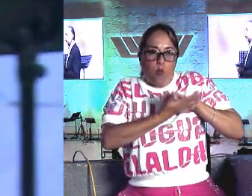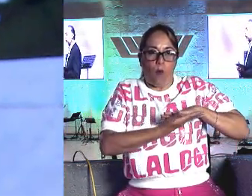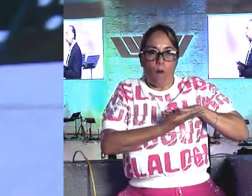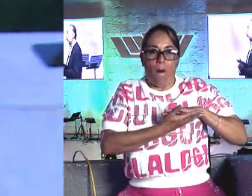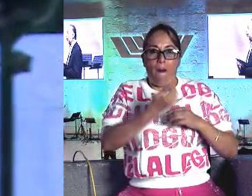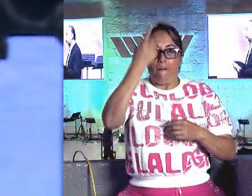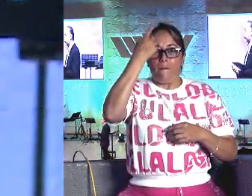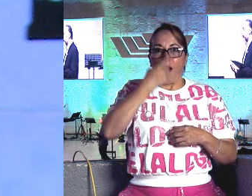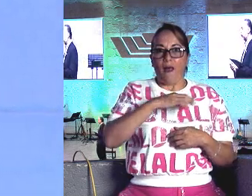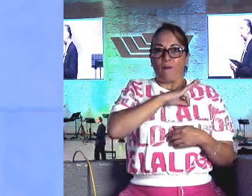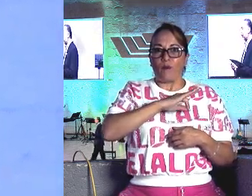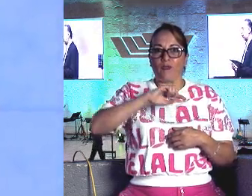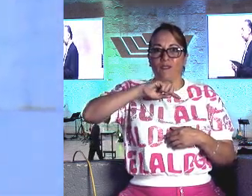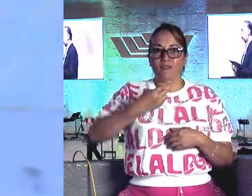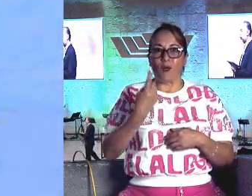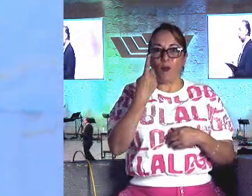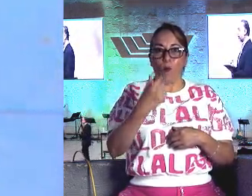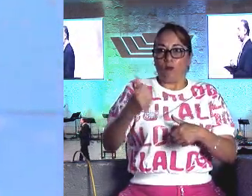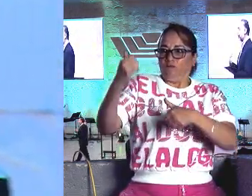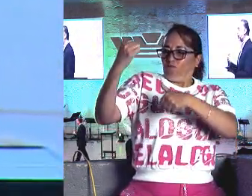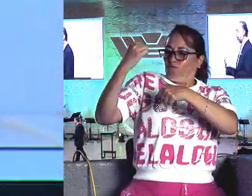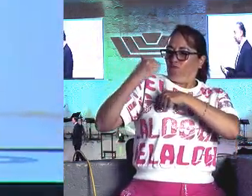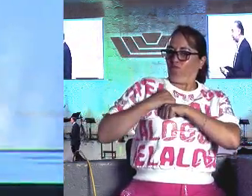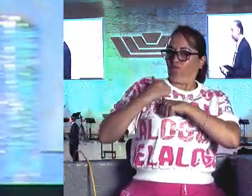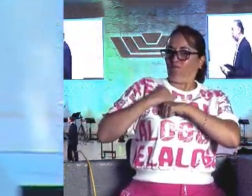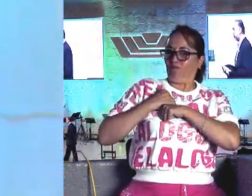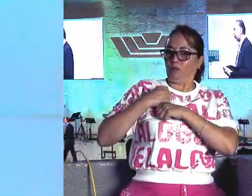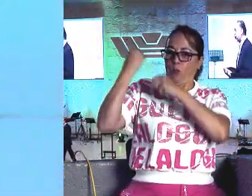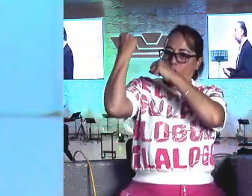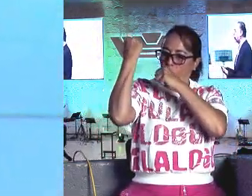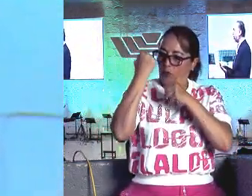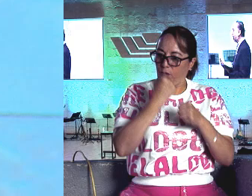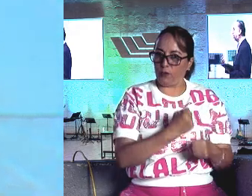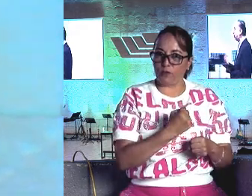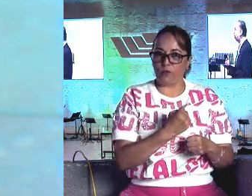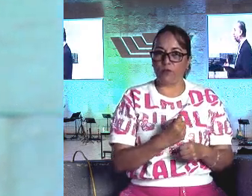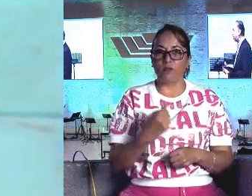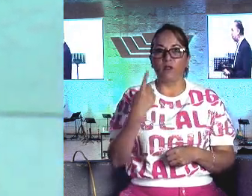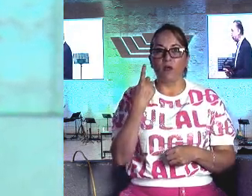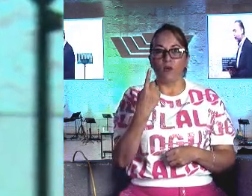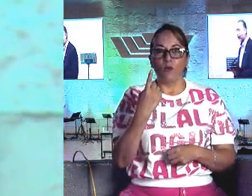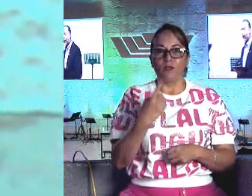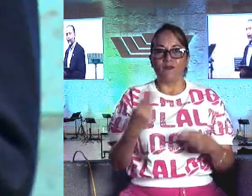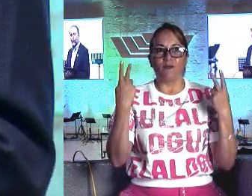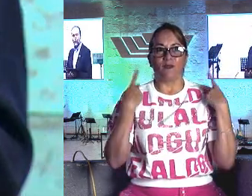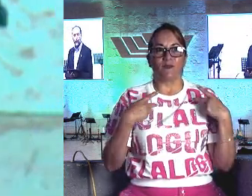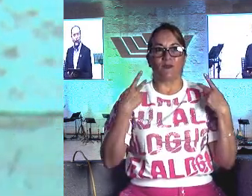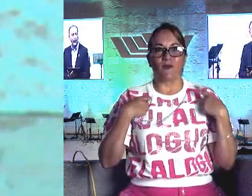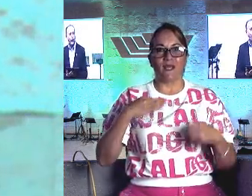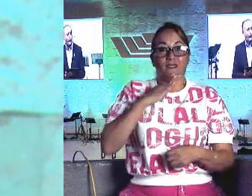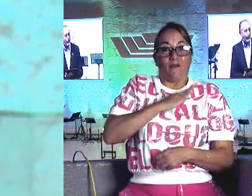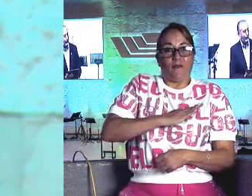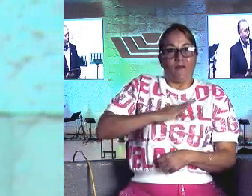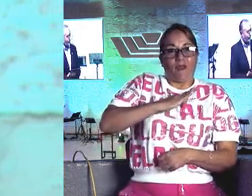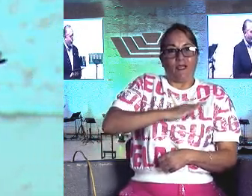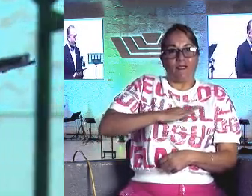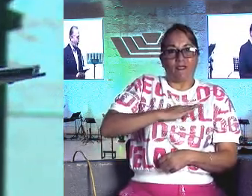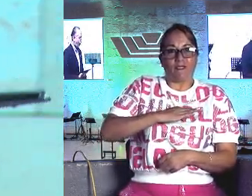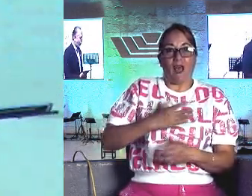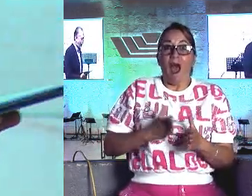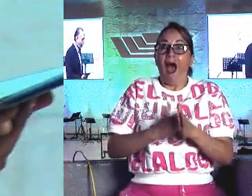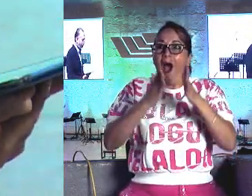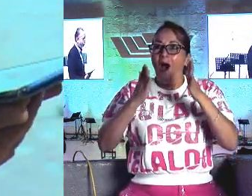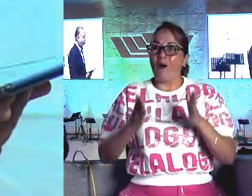ejército poderoso, pero no de gente amargada, sino de gente feliz. Así que el reto para ti y para mí